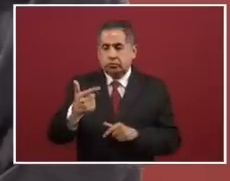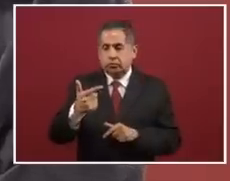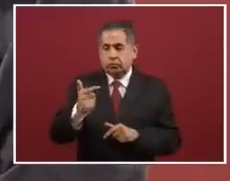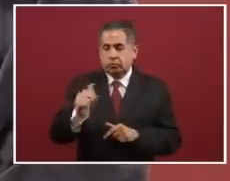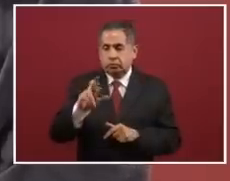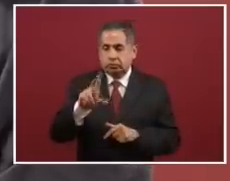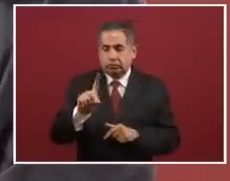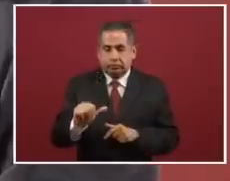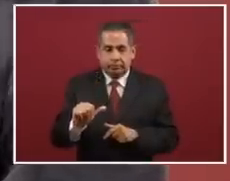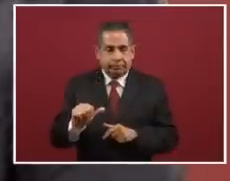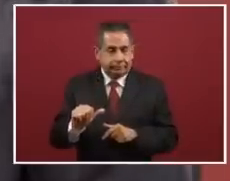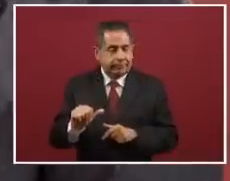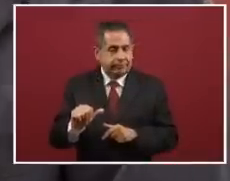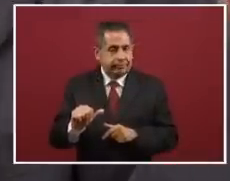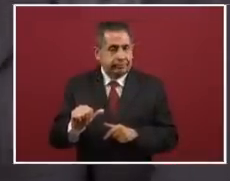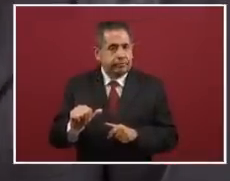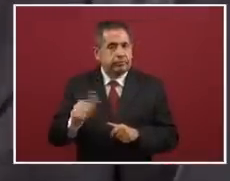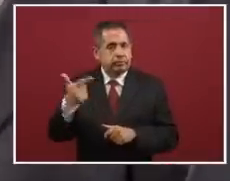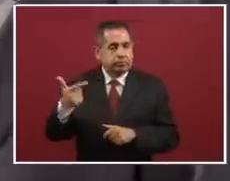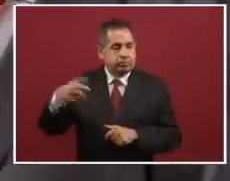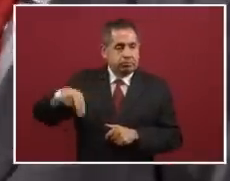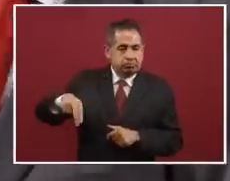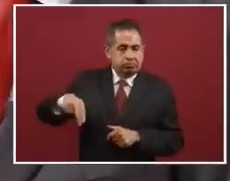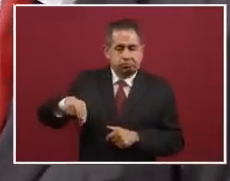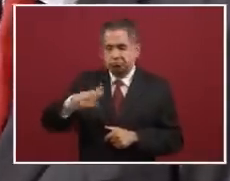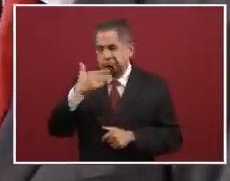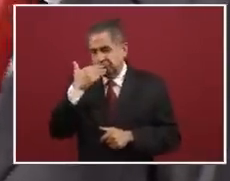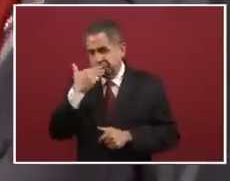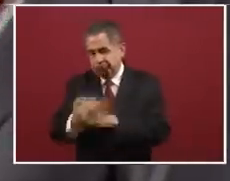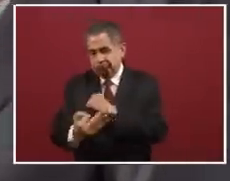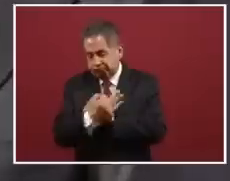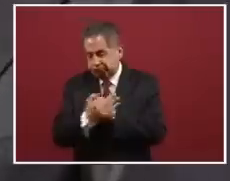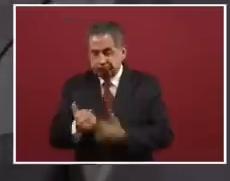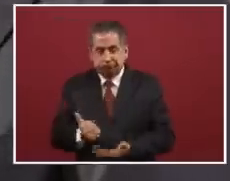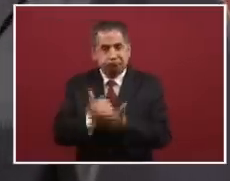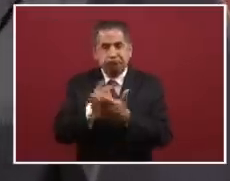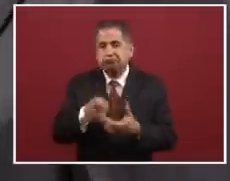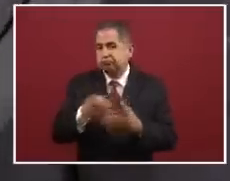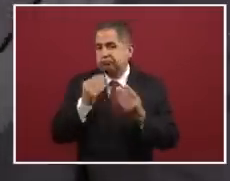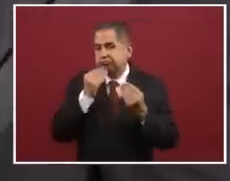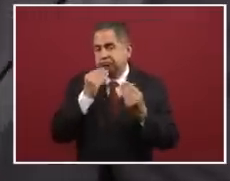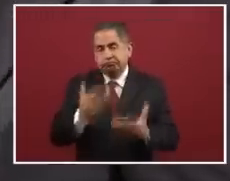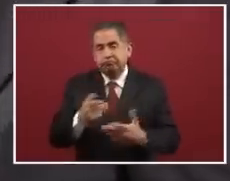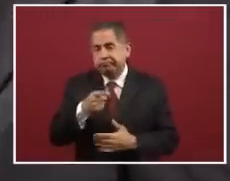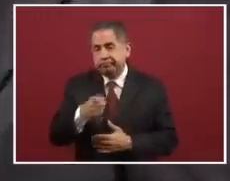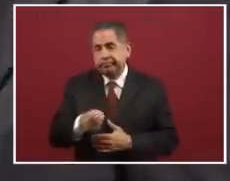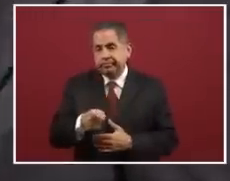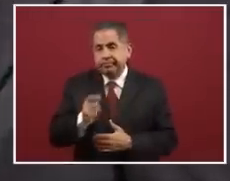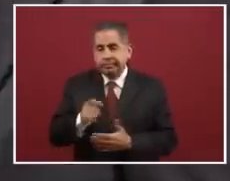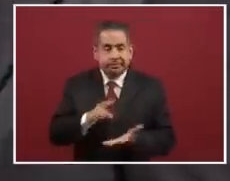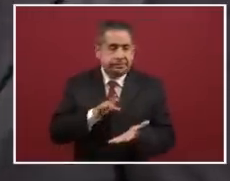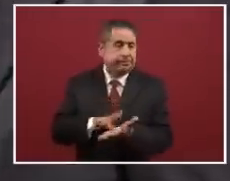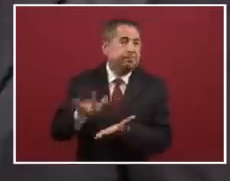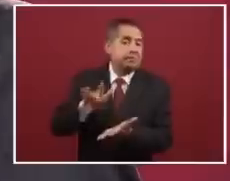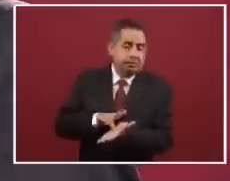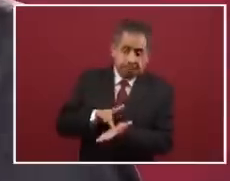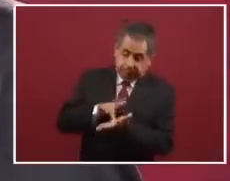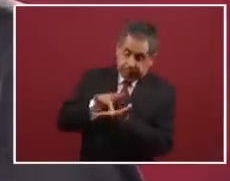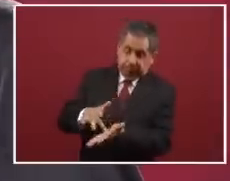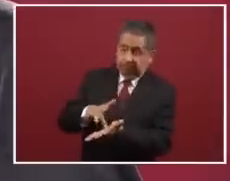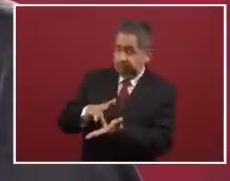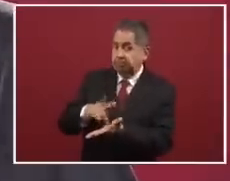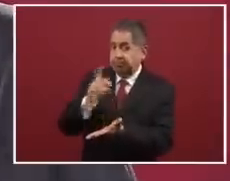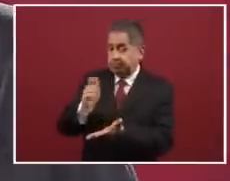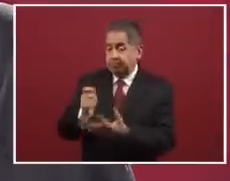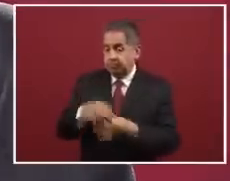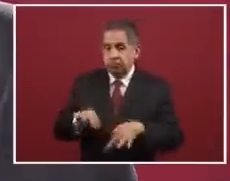que nos vino a significar un gran apoyo,